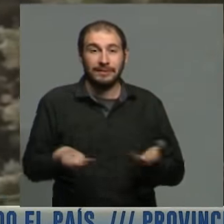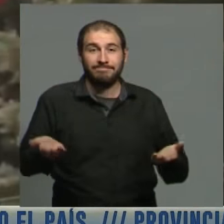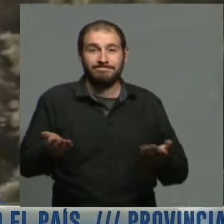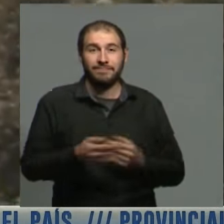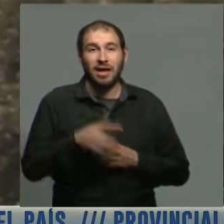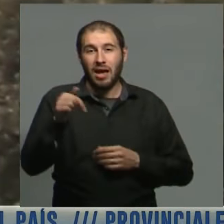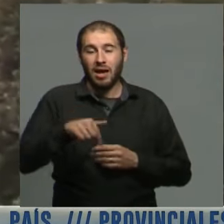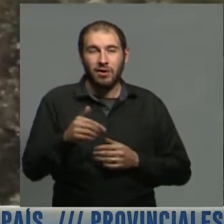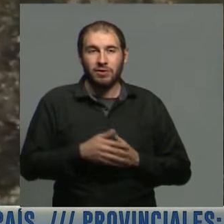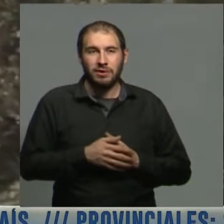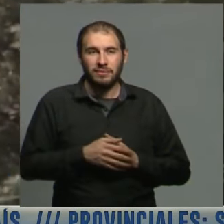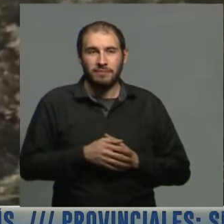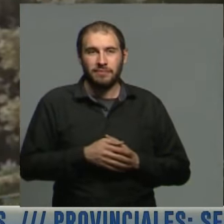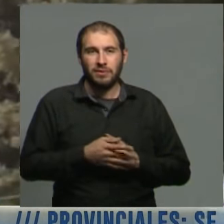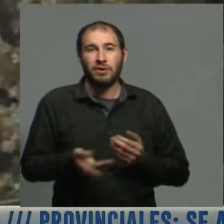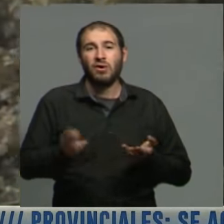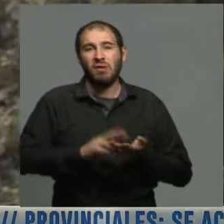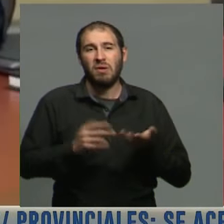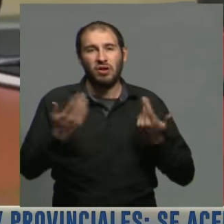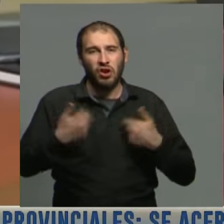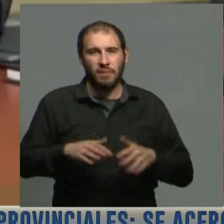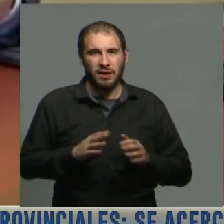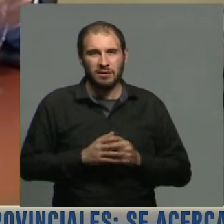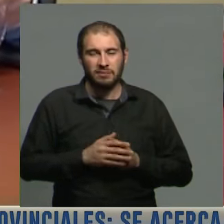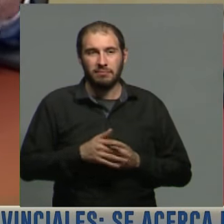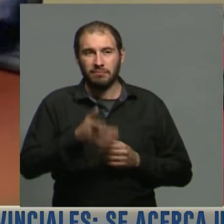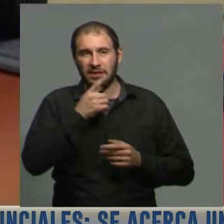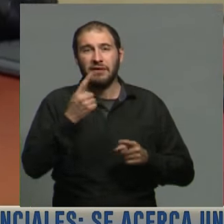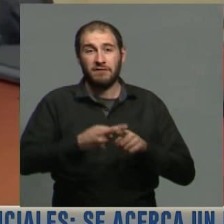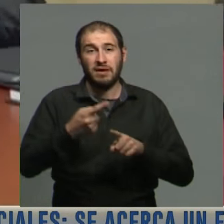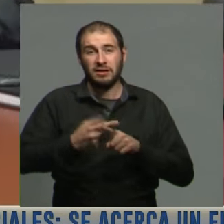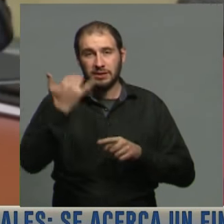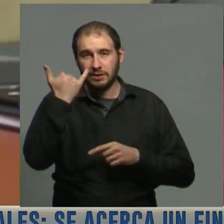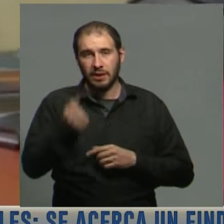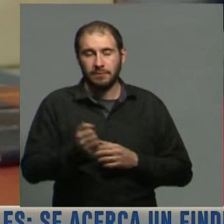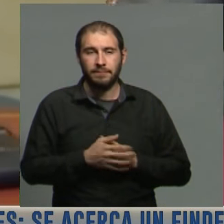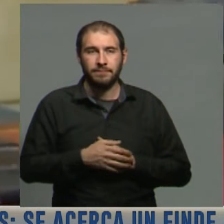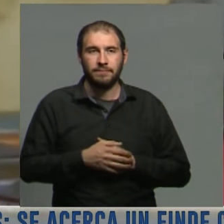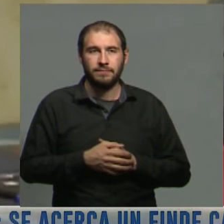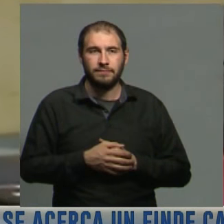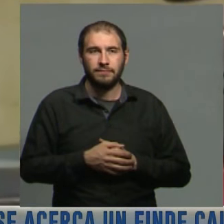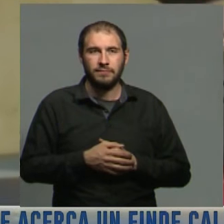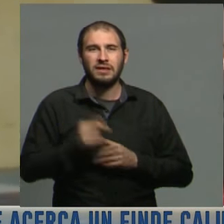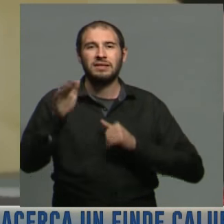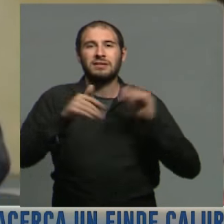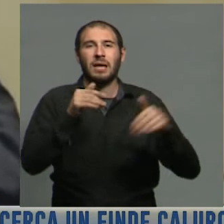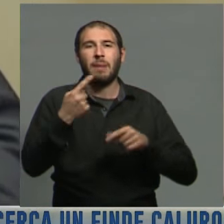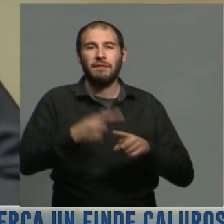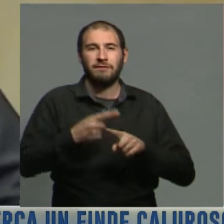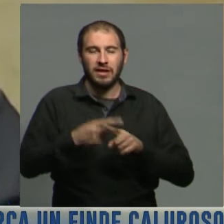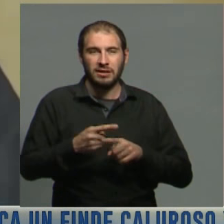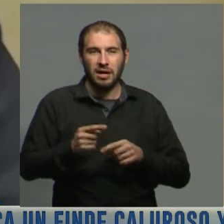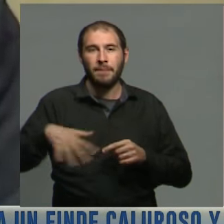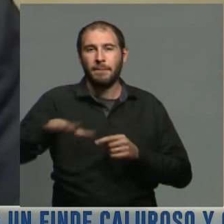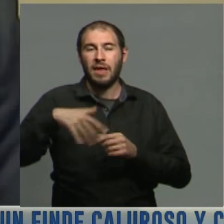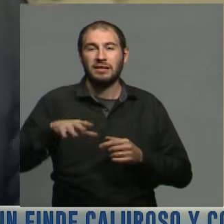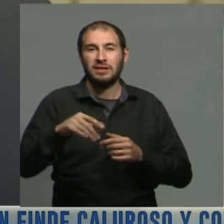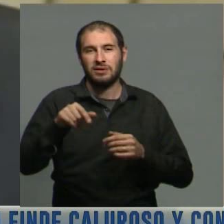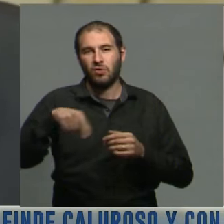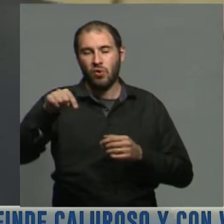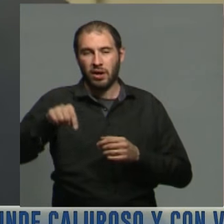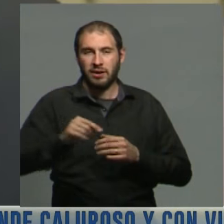ahora la normalidad, pues digamos que ha vuelto. Ha habido una fiesta, se ha convocado una fiesta en la Plaza Sant Jaume,